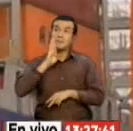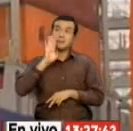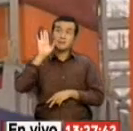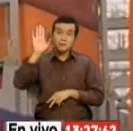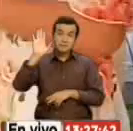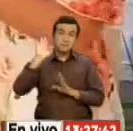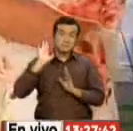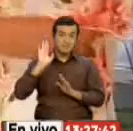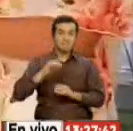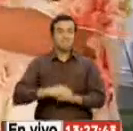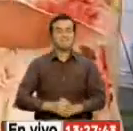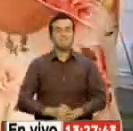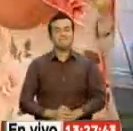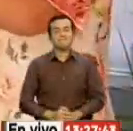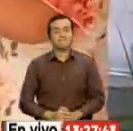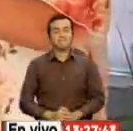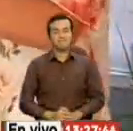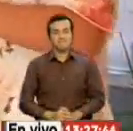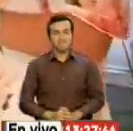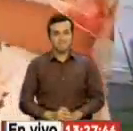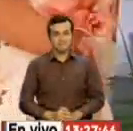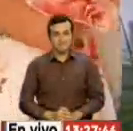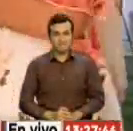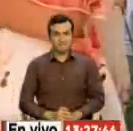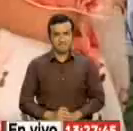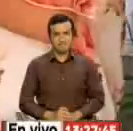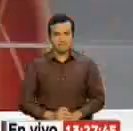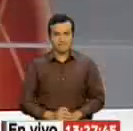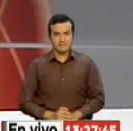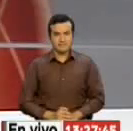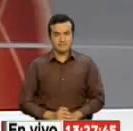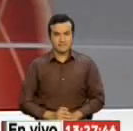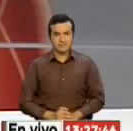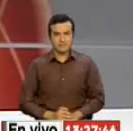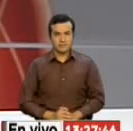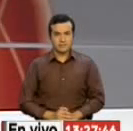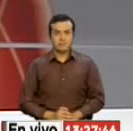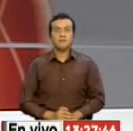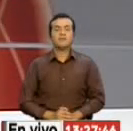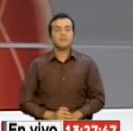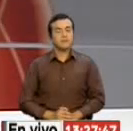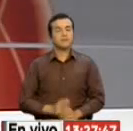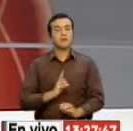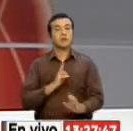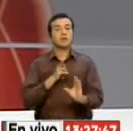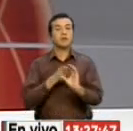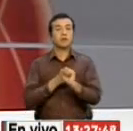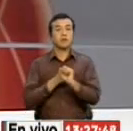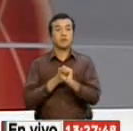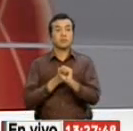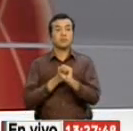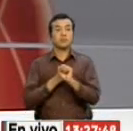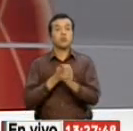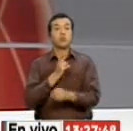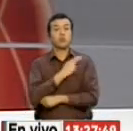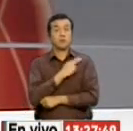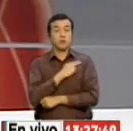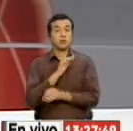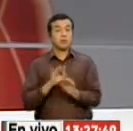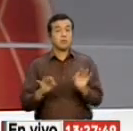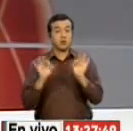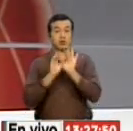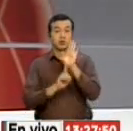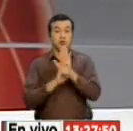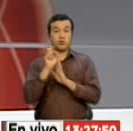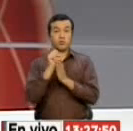Para Telediario, reportó Jocelyn de Mera. La participación de la academia es fundamental para el desarrollo